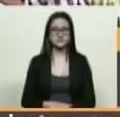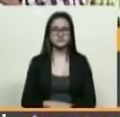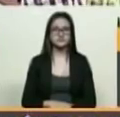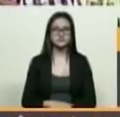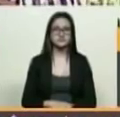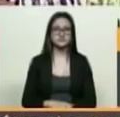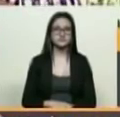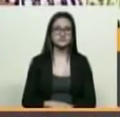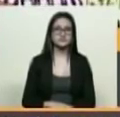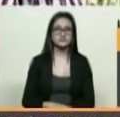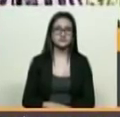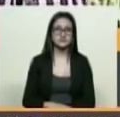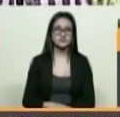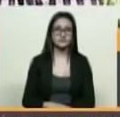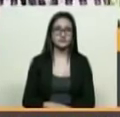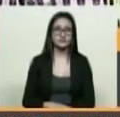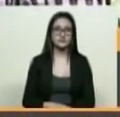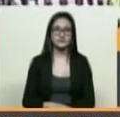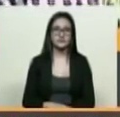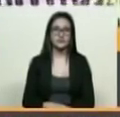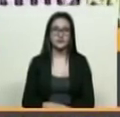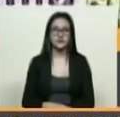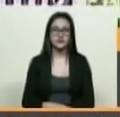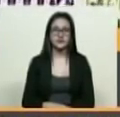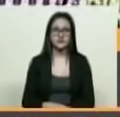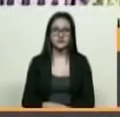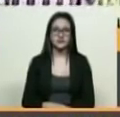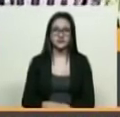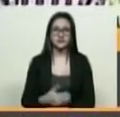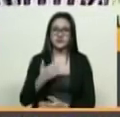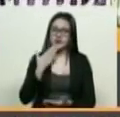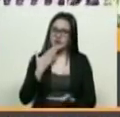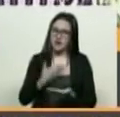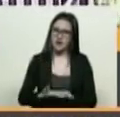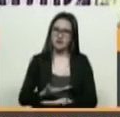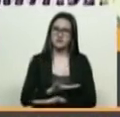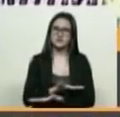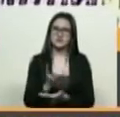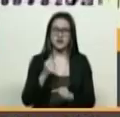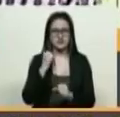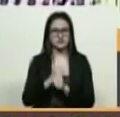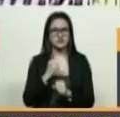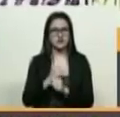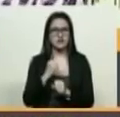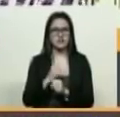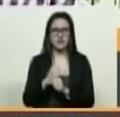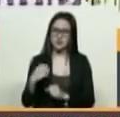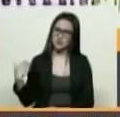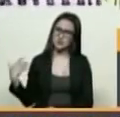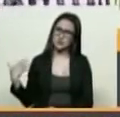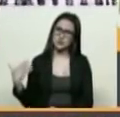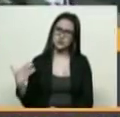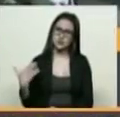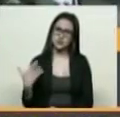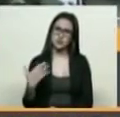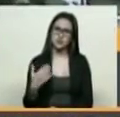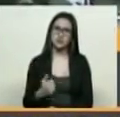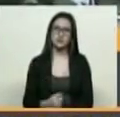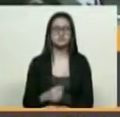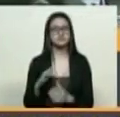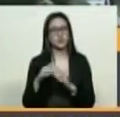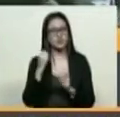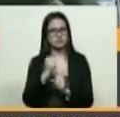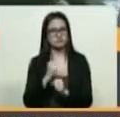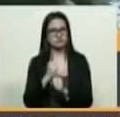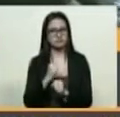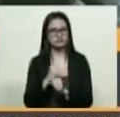de todas y de todos. Por eso, compatriotas, yo les agradezco infinitamente el trabajo que han venido realizando en todas estas asambleas